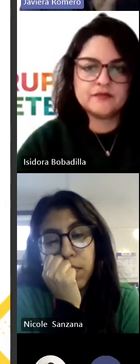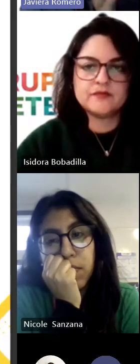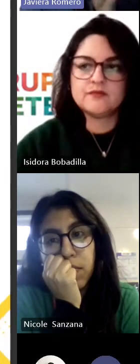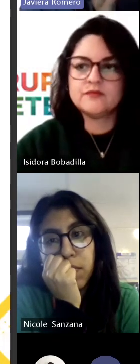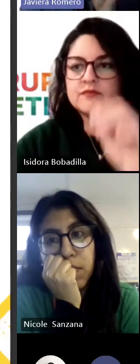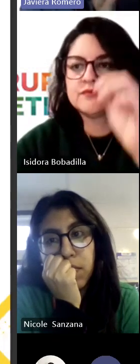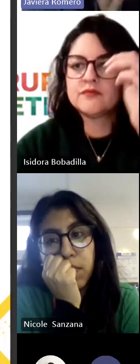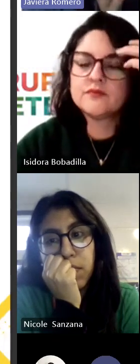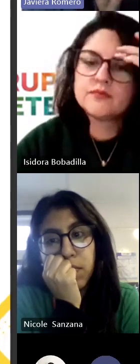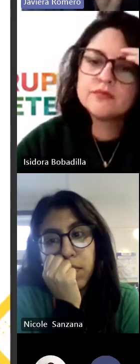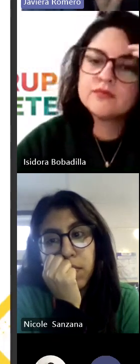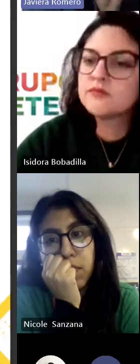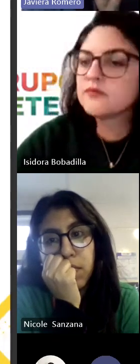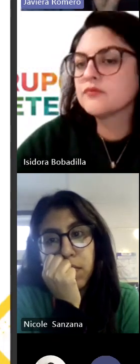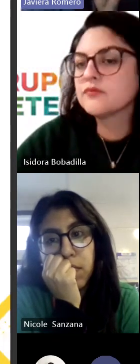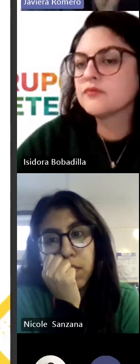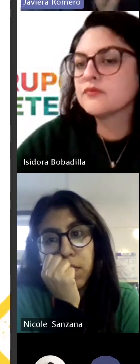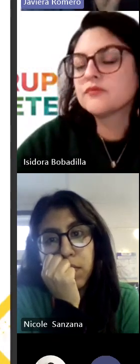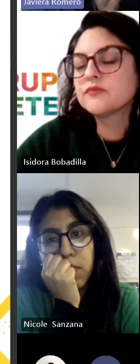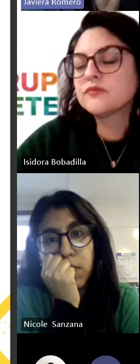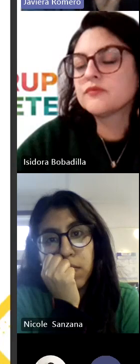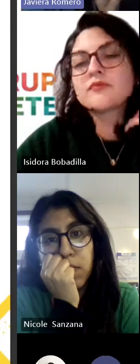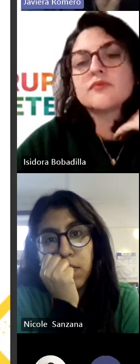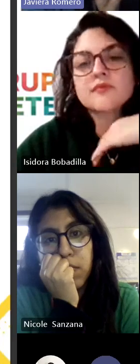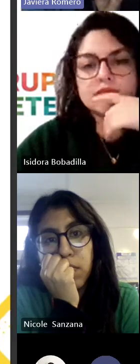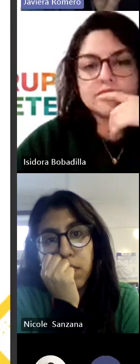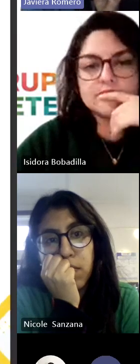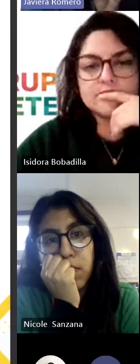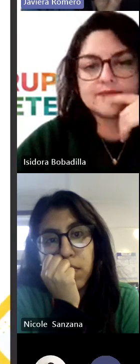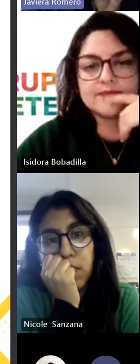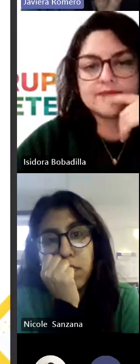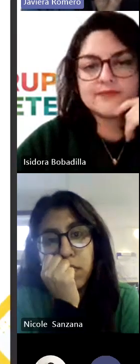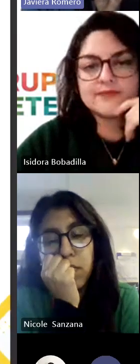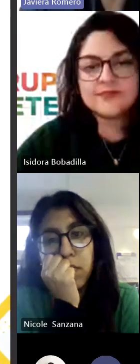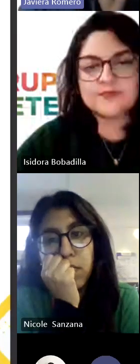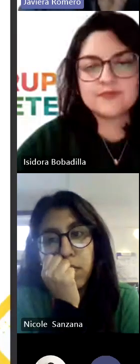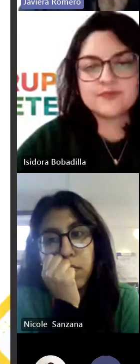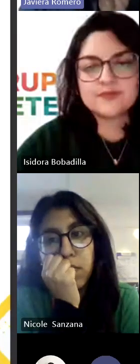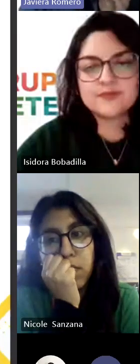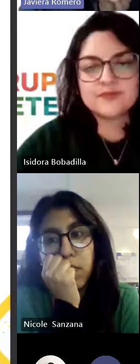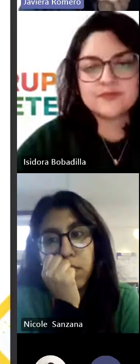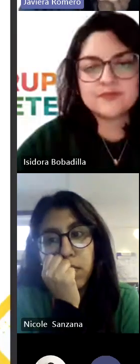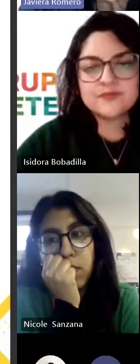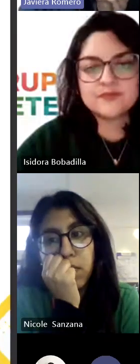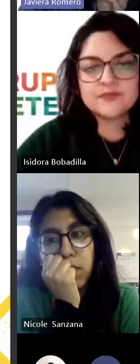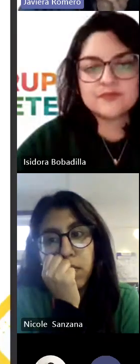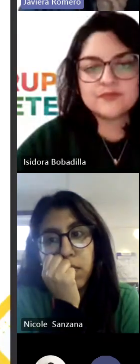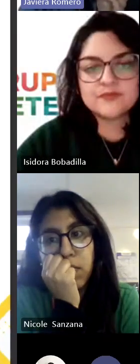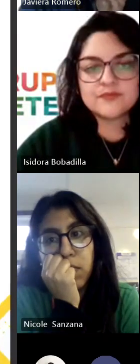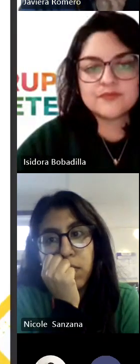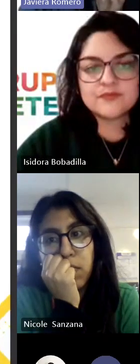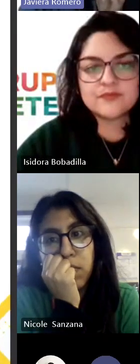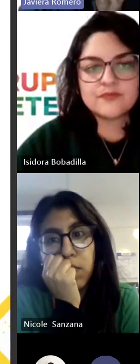exponer a los estudiantes a tratos humillantes o denigrantes o de discriminación,